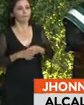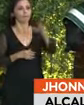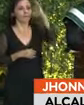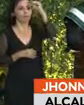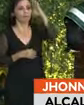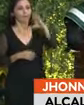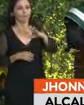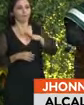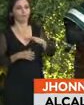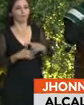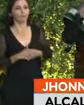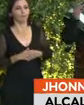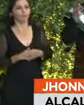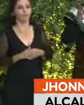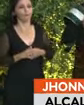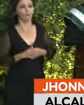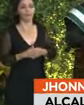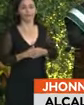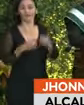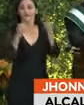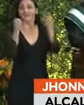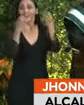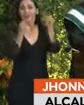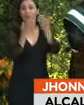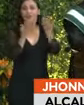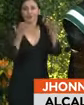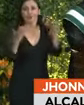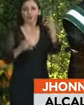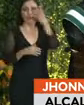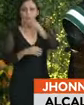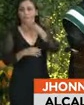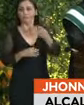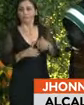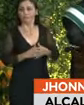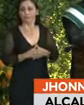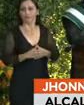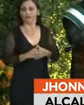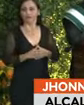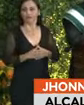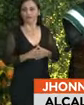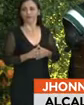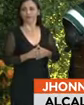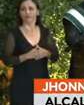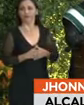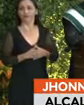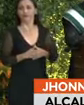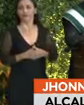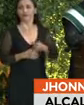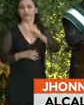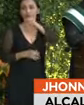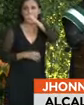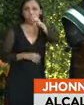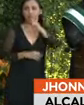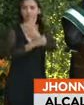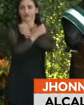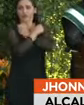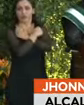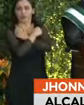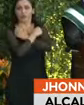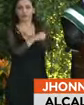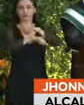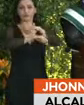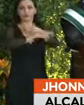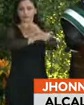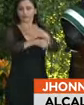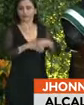y señores, les podía relatar tantas cosas bonitas que se van haciendo. La hacemos con pasión, con amor a nuestra tierra.